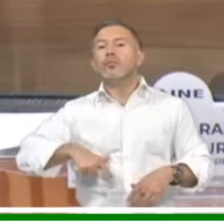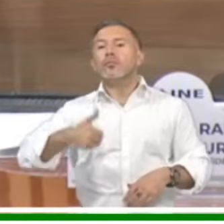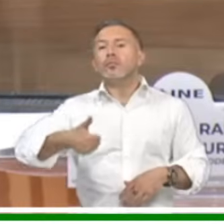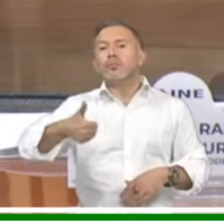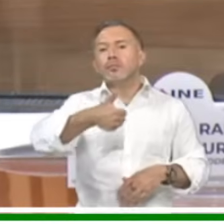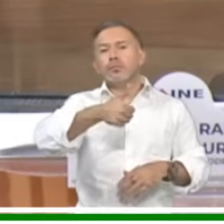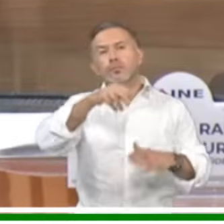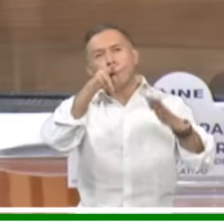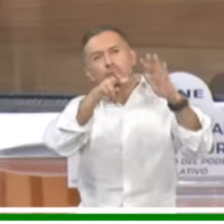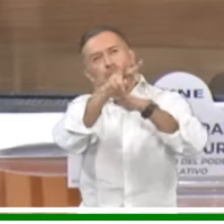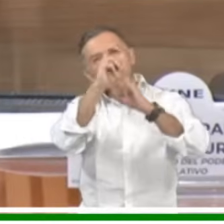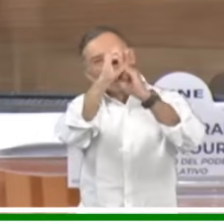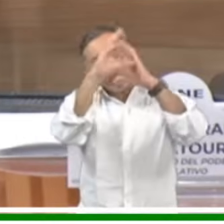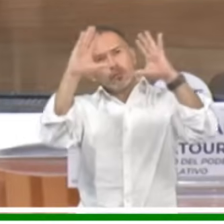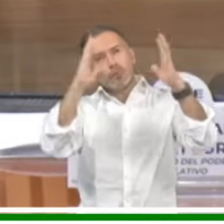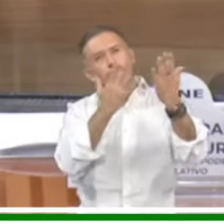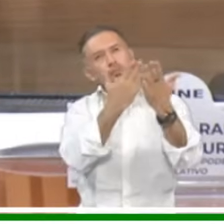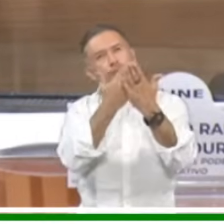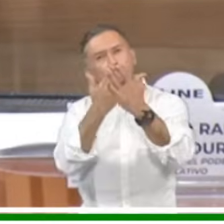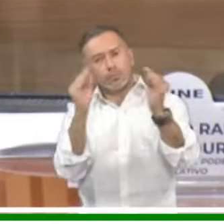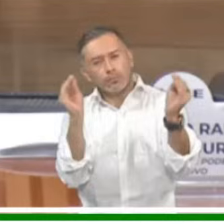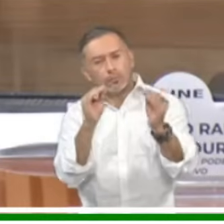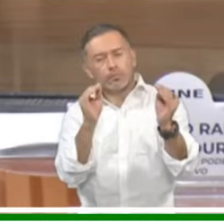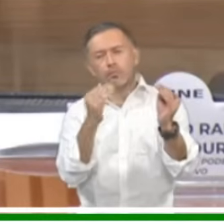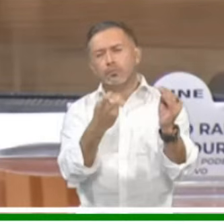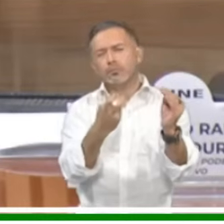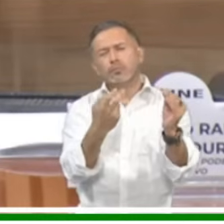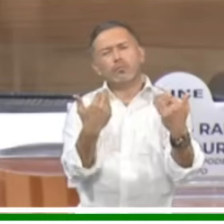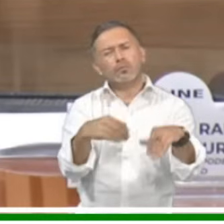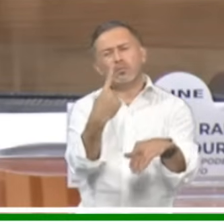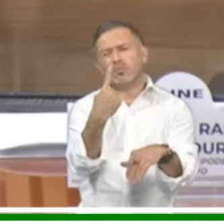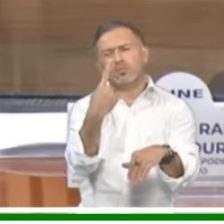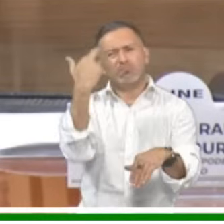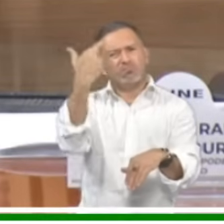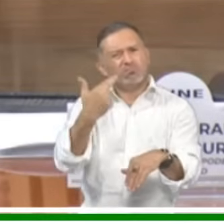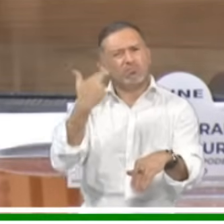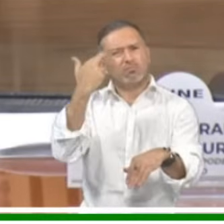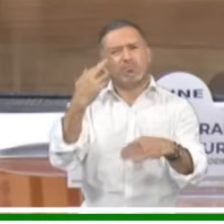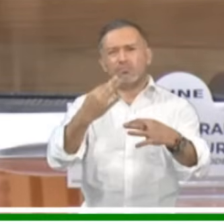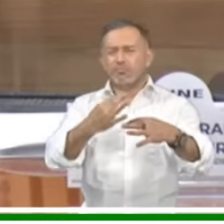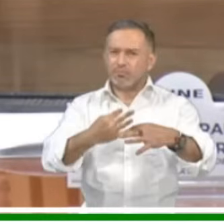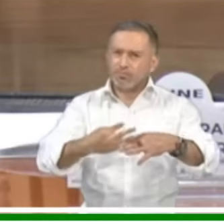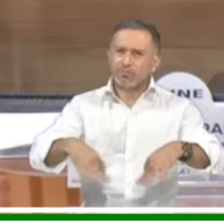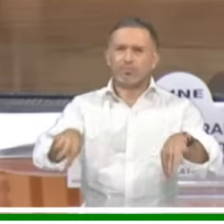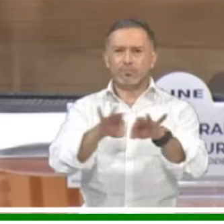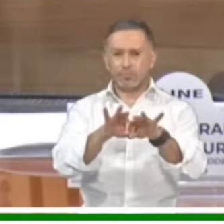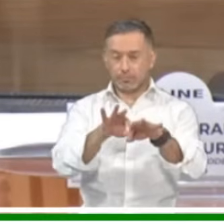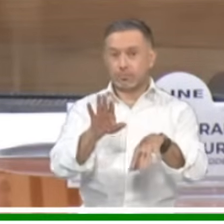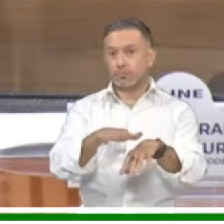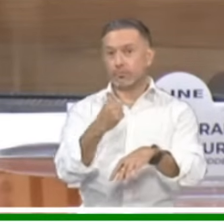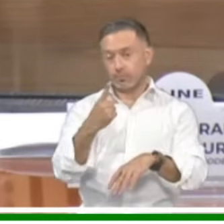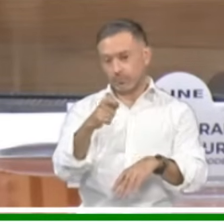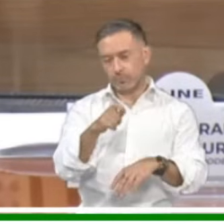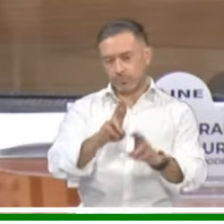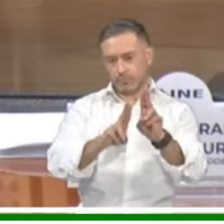problemas que tiene nuestro país es indispensable, ya que es un acto y un ejercicio democrático